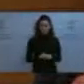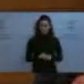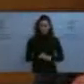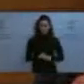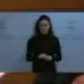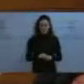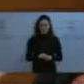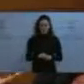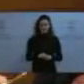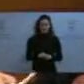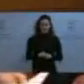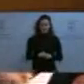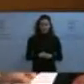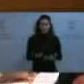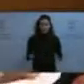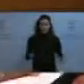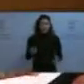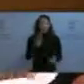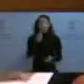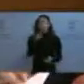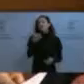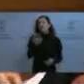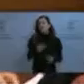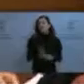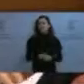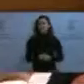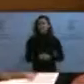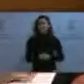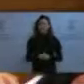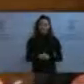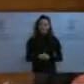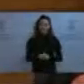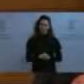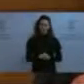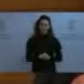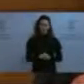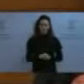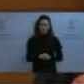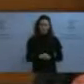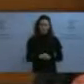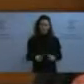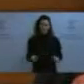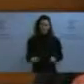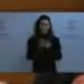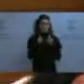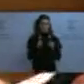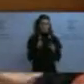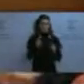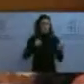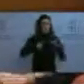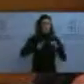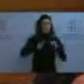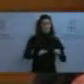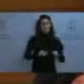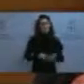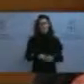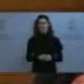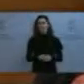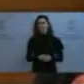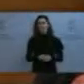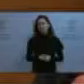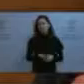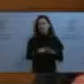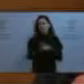Y le tengo que decir también que, se ponga como se ponga, la ausencia de gestión y